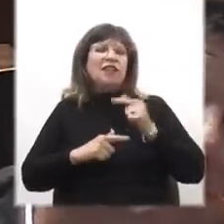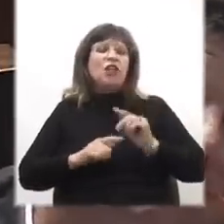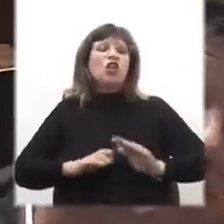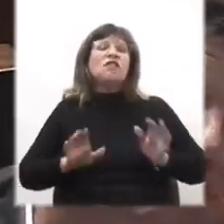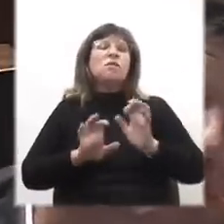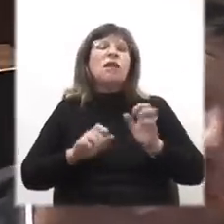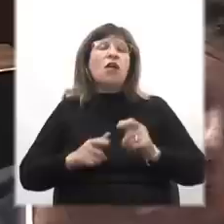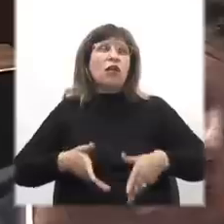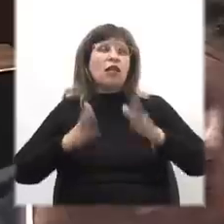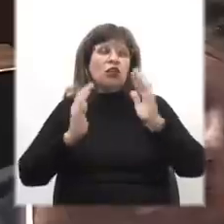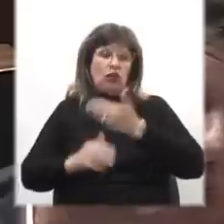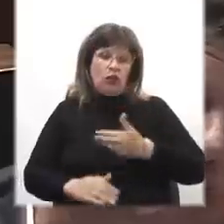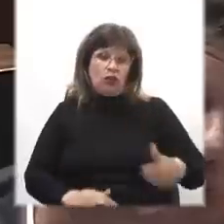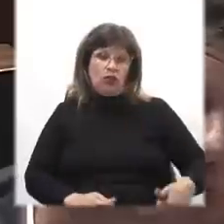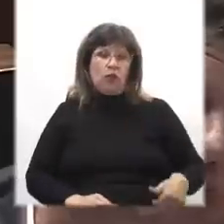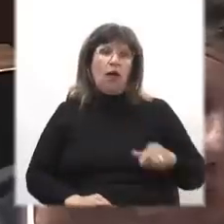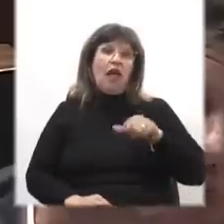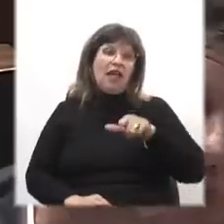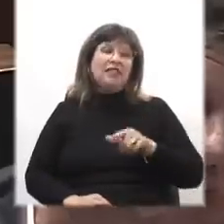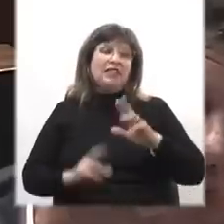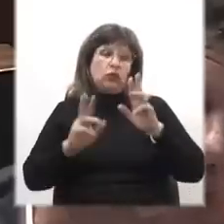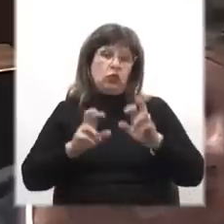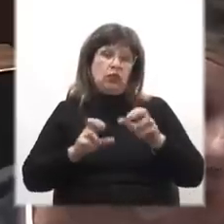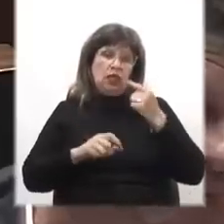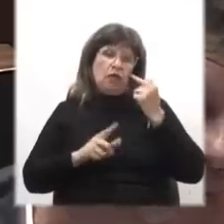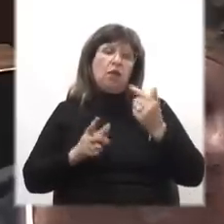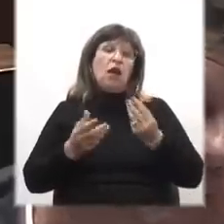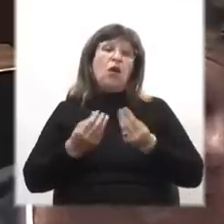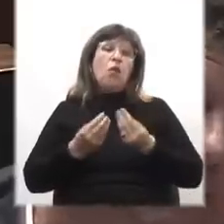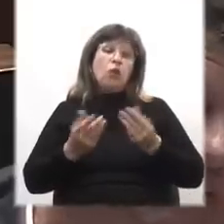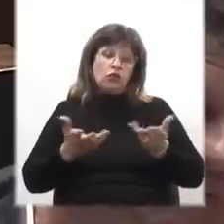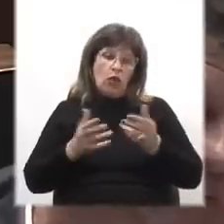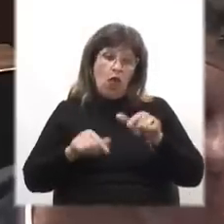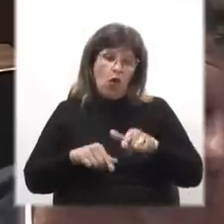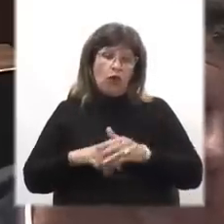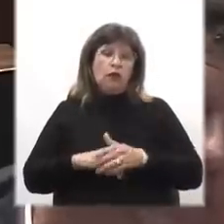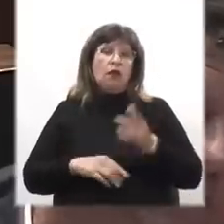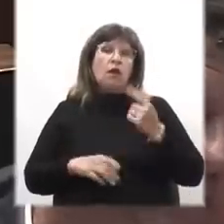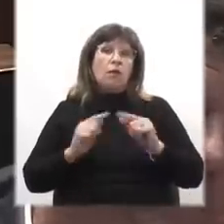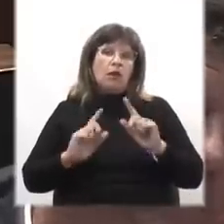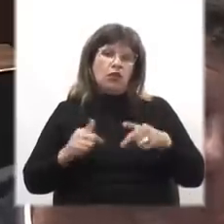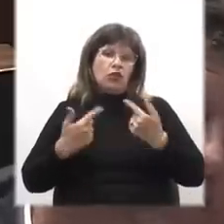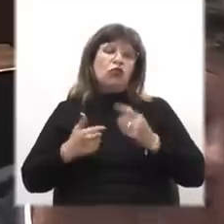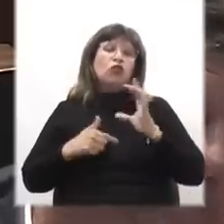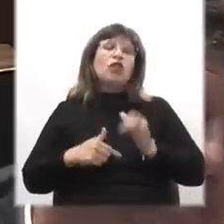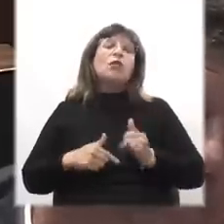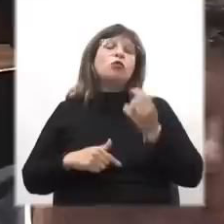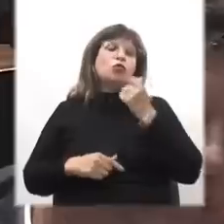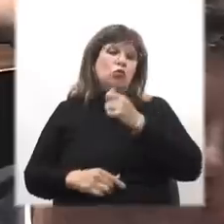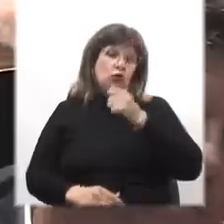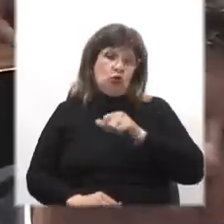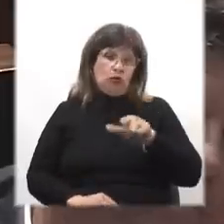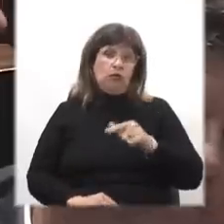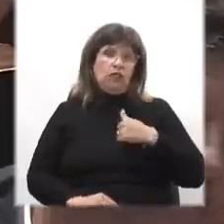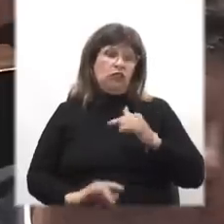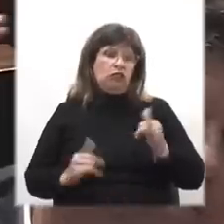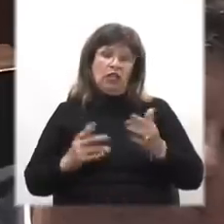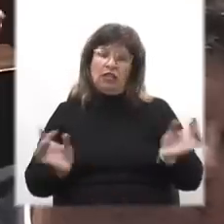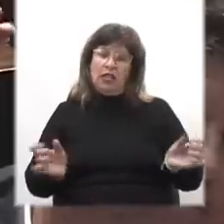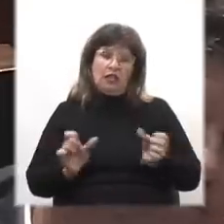ejecutiva. Así que es un tema que tiene mucha actualidad, mucha vigencia, pero nosotros tenemos la solución. Eso ya está hecho,